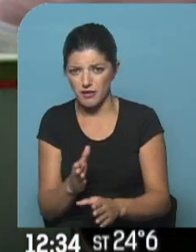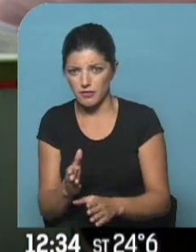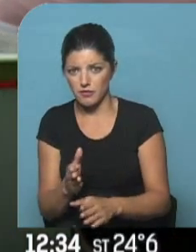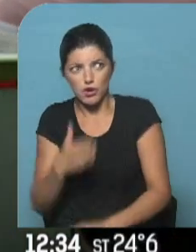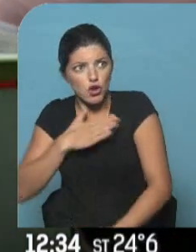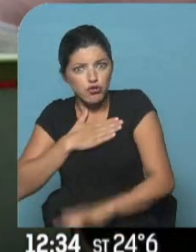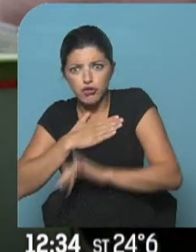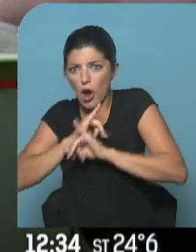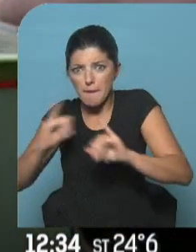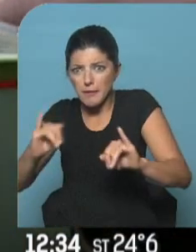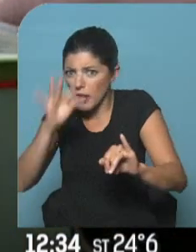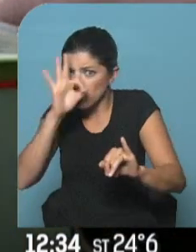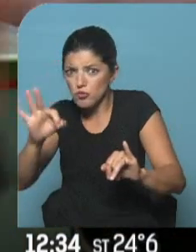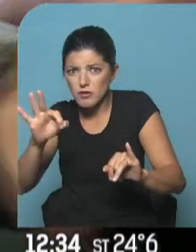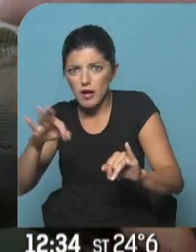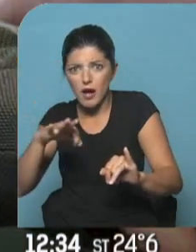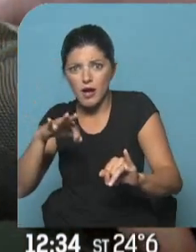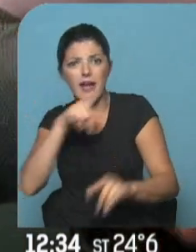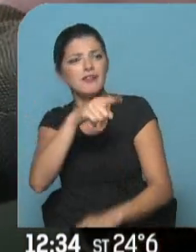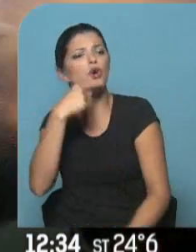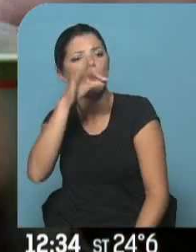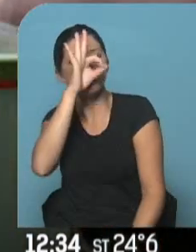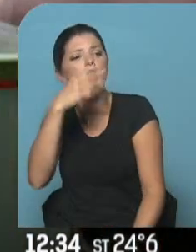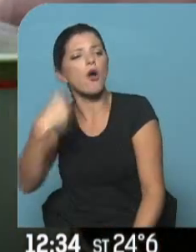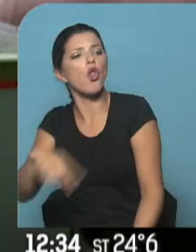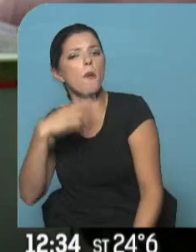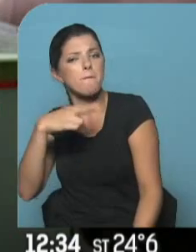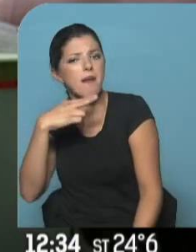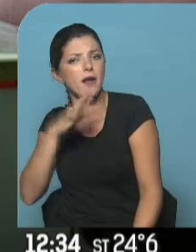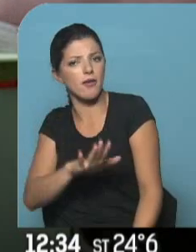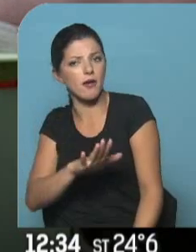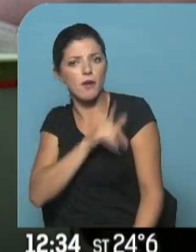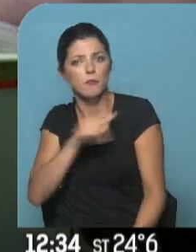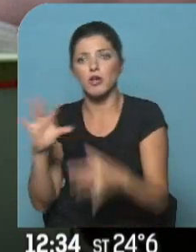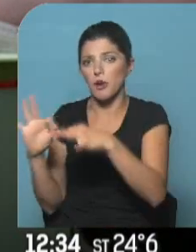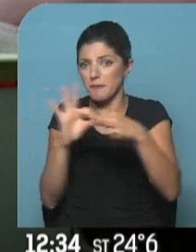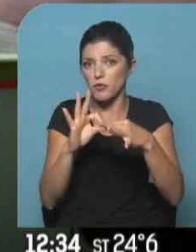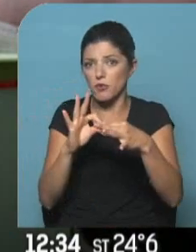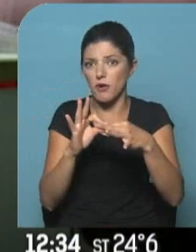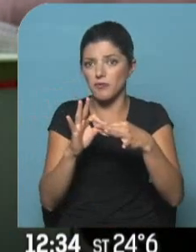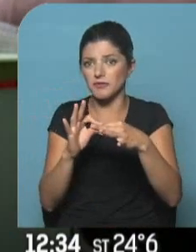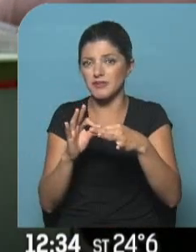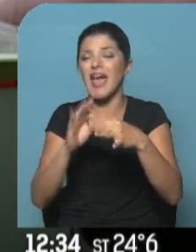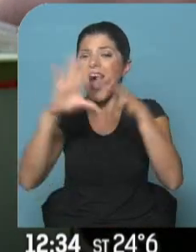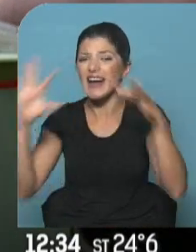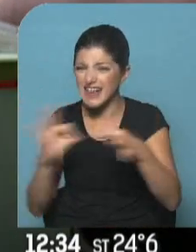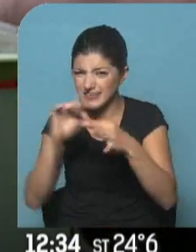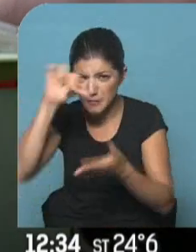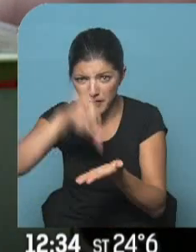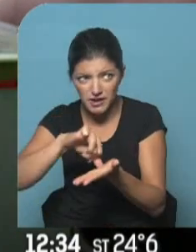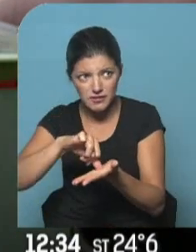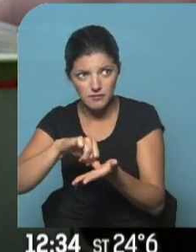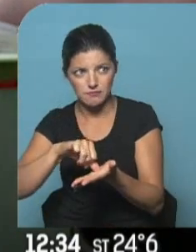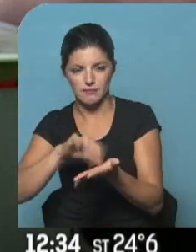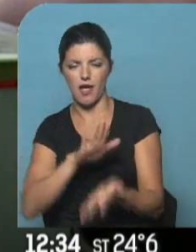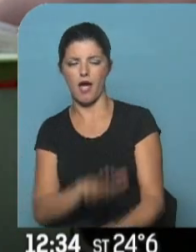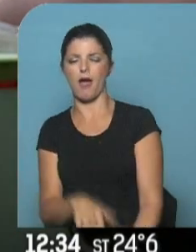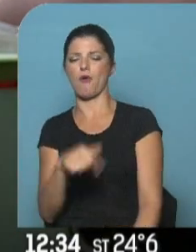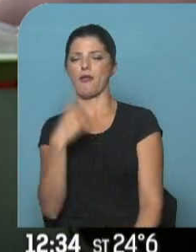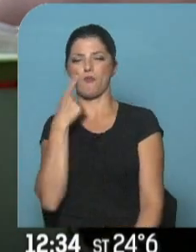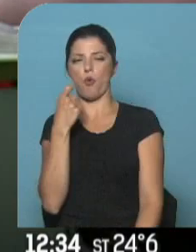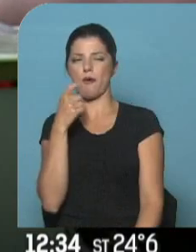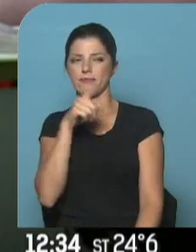nunca se vistió de verde porque no quería ni que lo relacionen con Alianza País. Ahora sabemos que el gran diálogo nacional